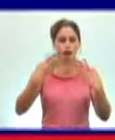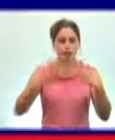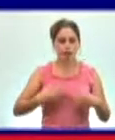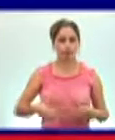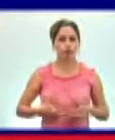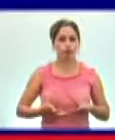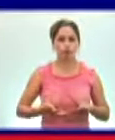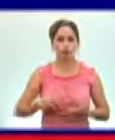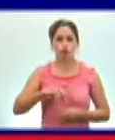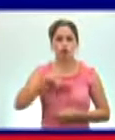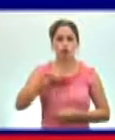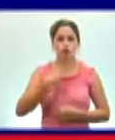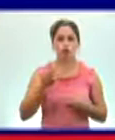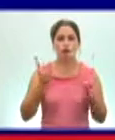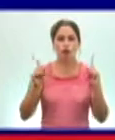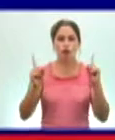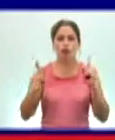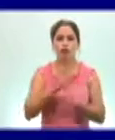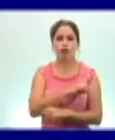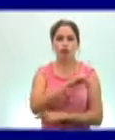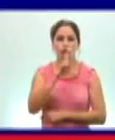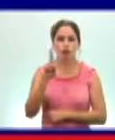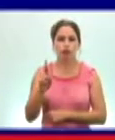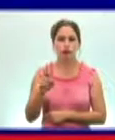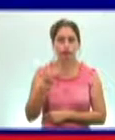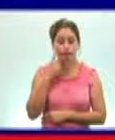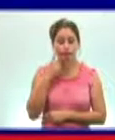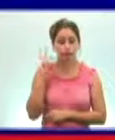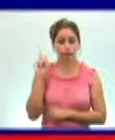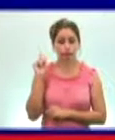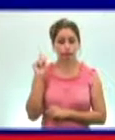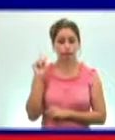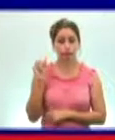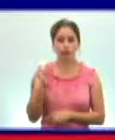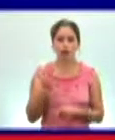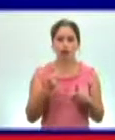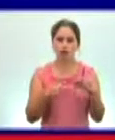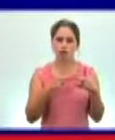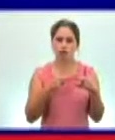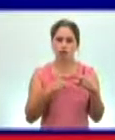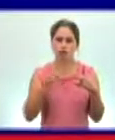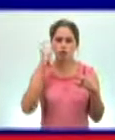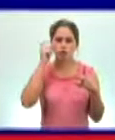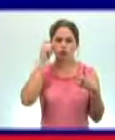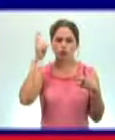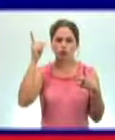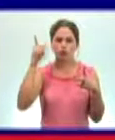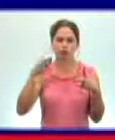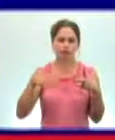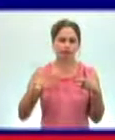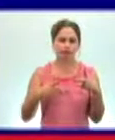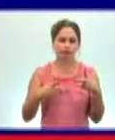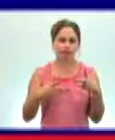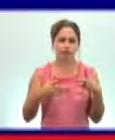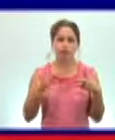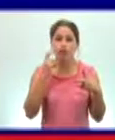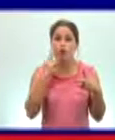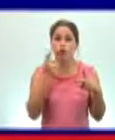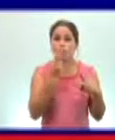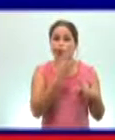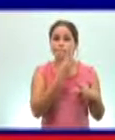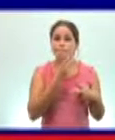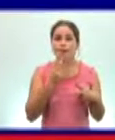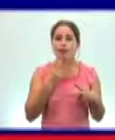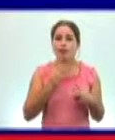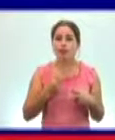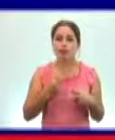una cultura política revolucionaria. Esa es una primera idea. Y una segunda idea tiene que ver con el Martí que fue y